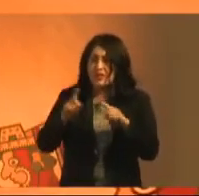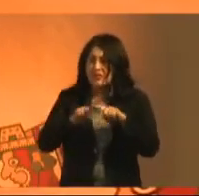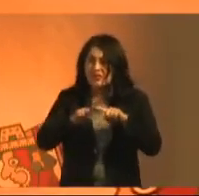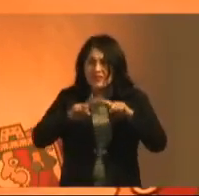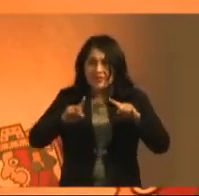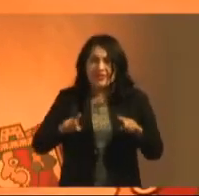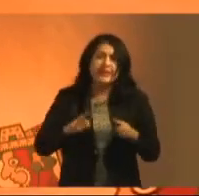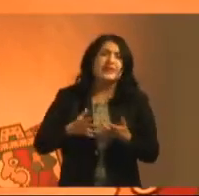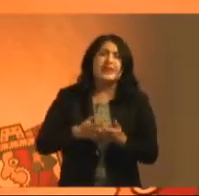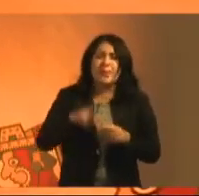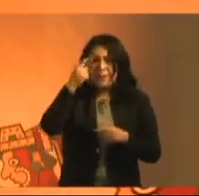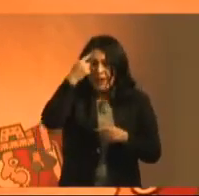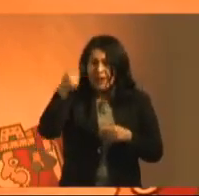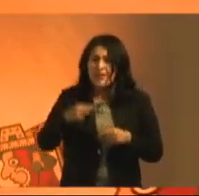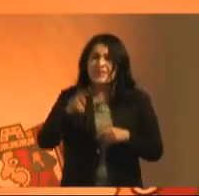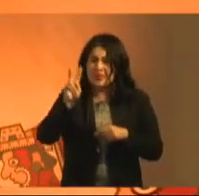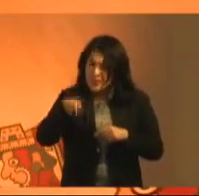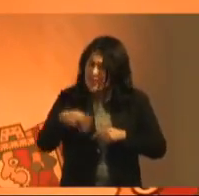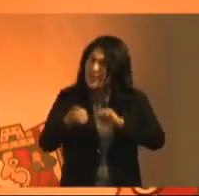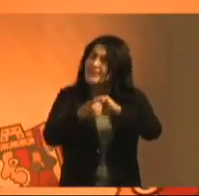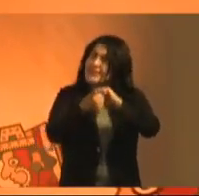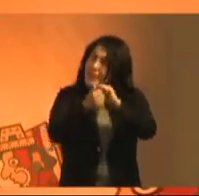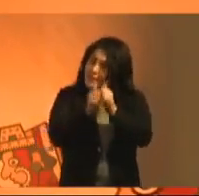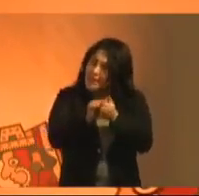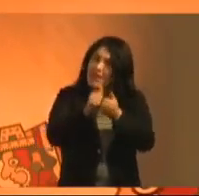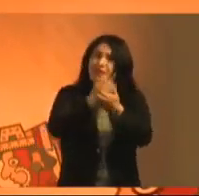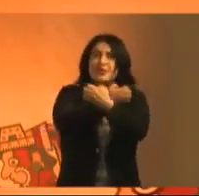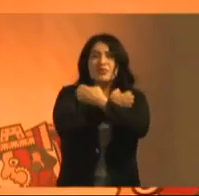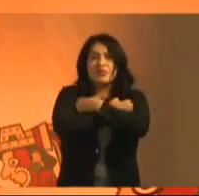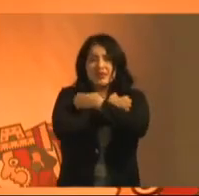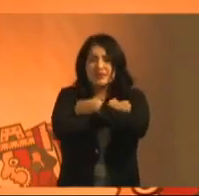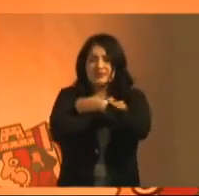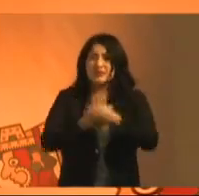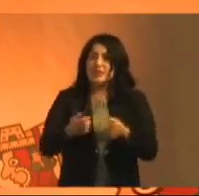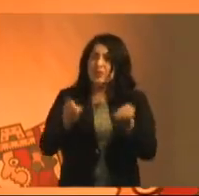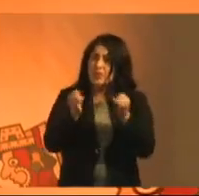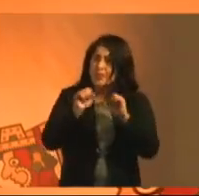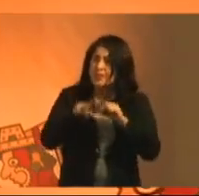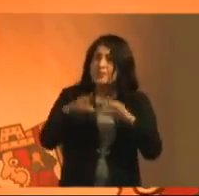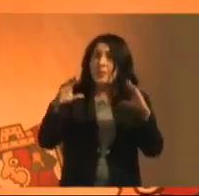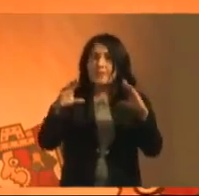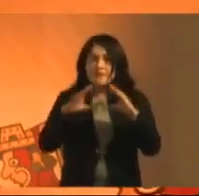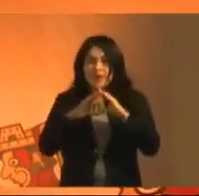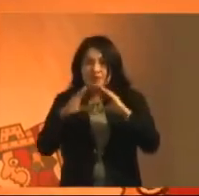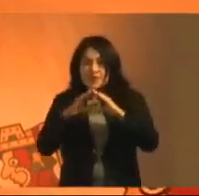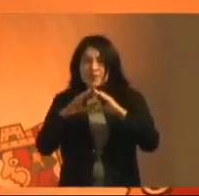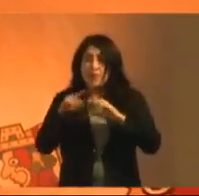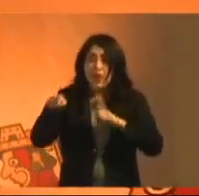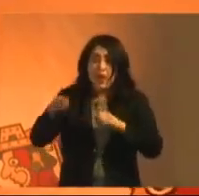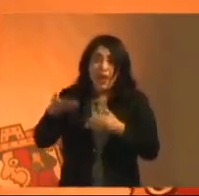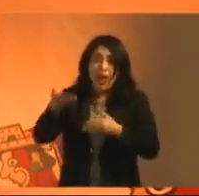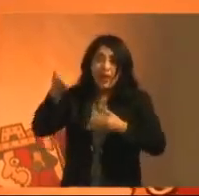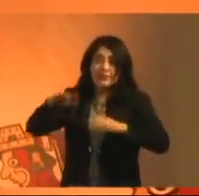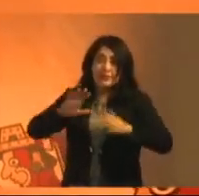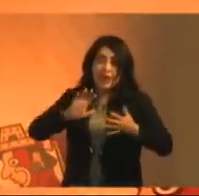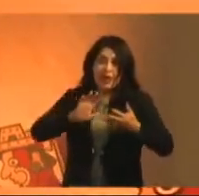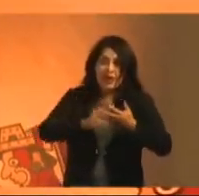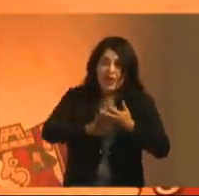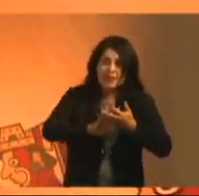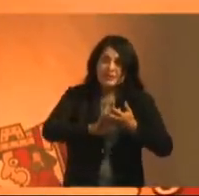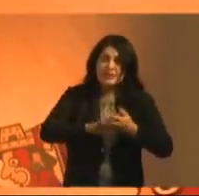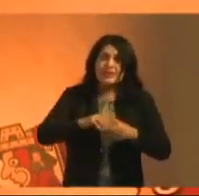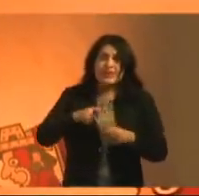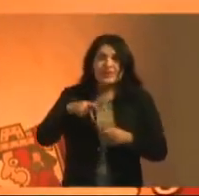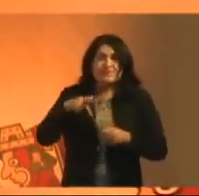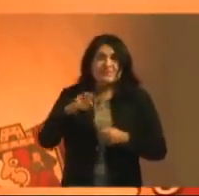una verdadera revolución educativa feminismo revolución educativa él había estado en la cárcel quizás a lo largo de